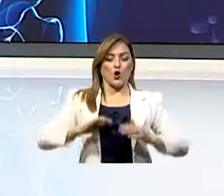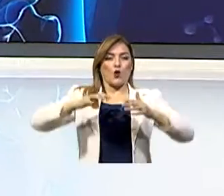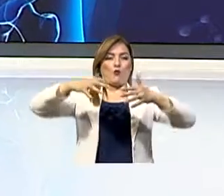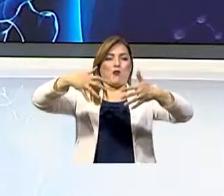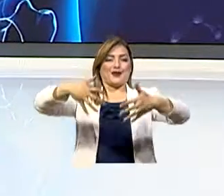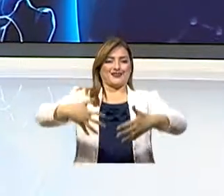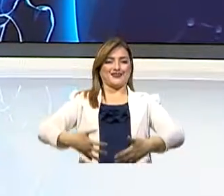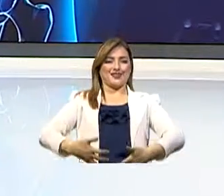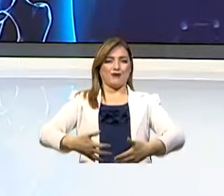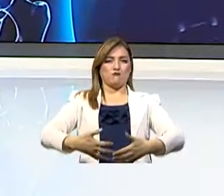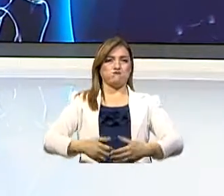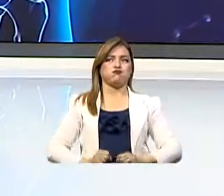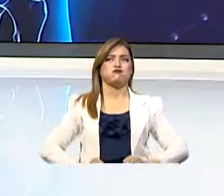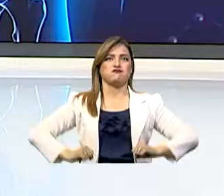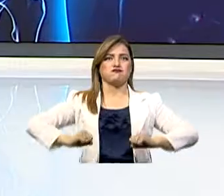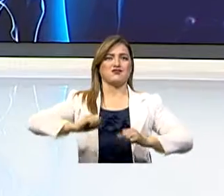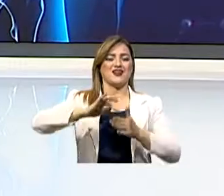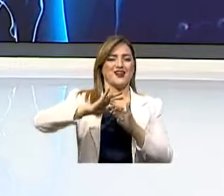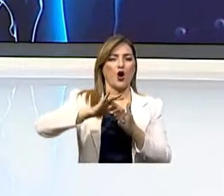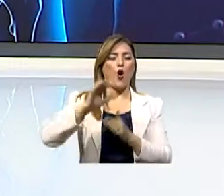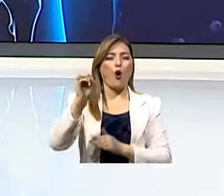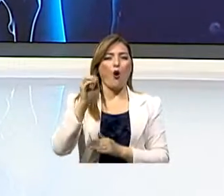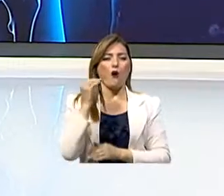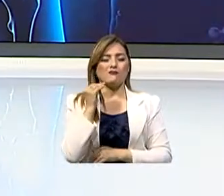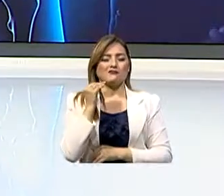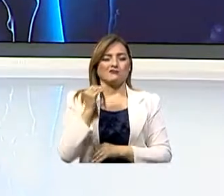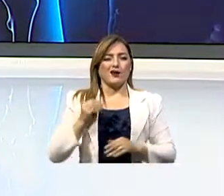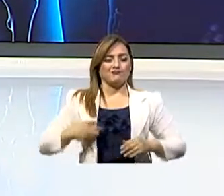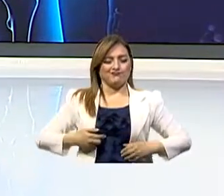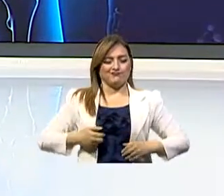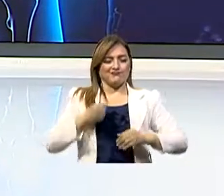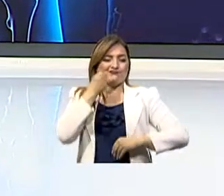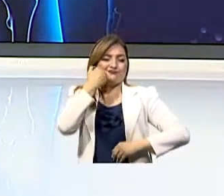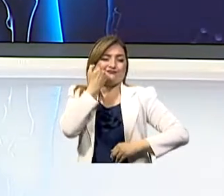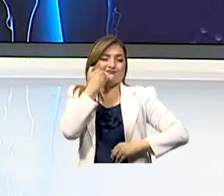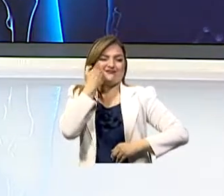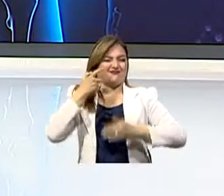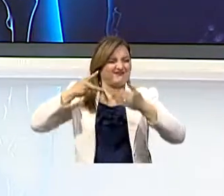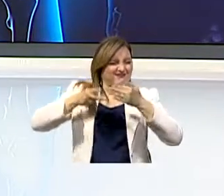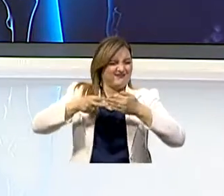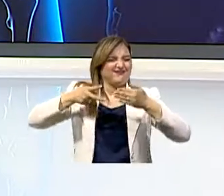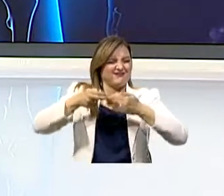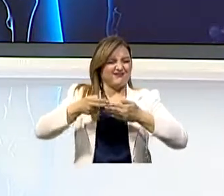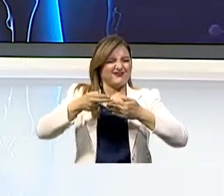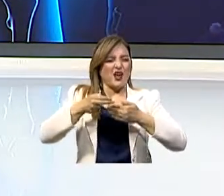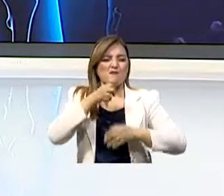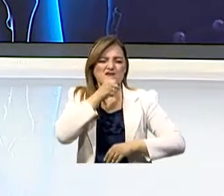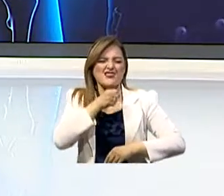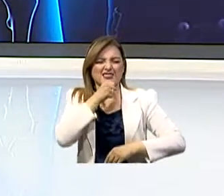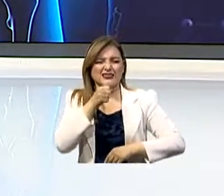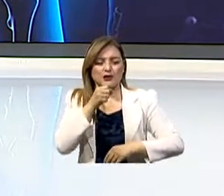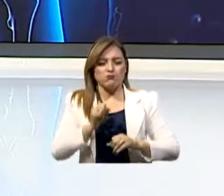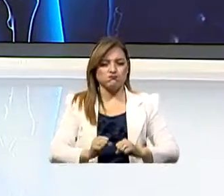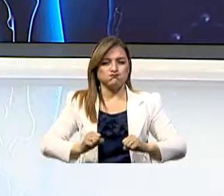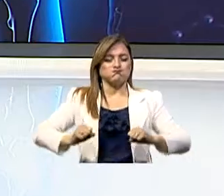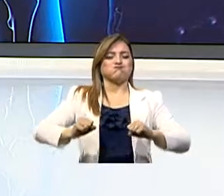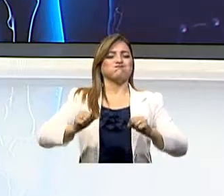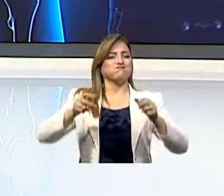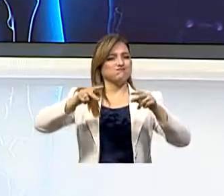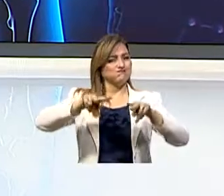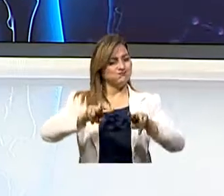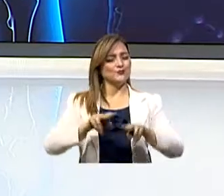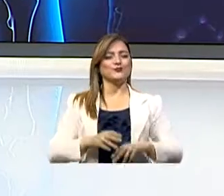menopausia aumenta el riesgo de obesidad la obesidad también se presenta en mujeres que ustedes van a poder identificar